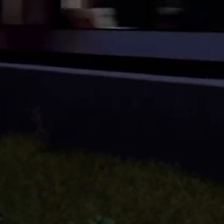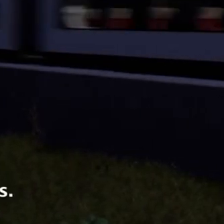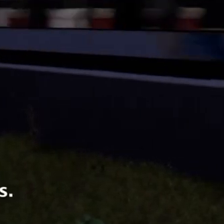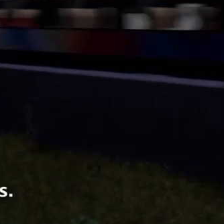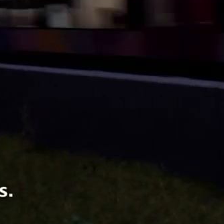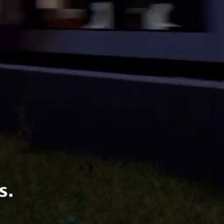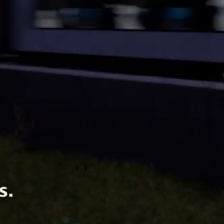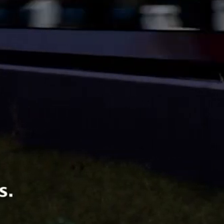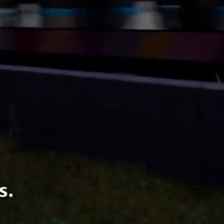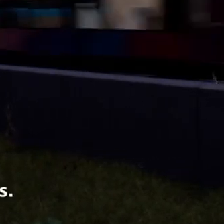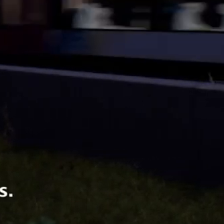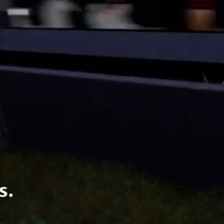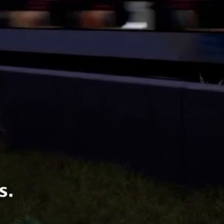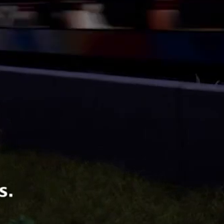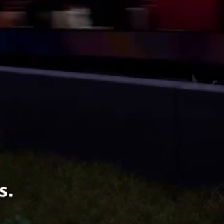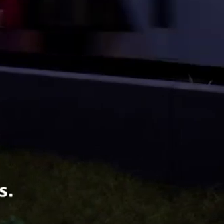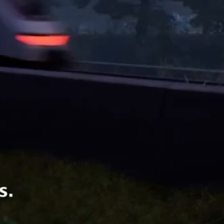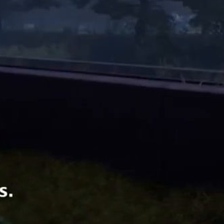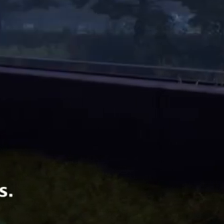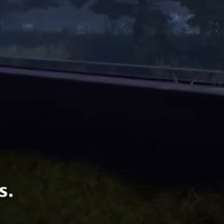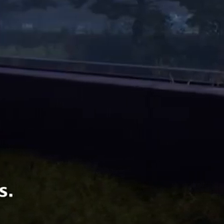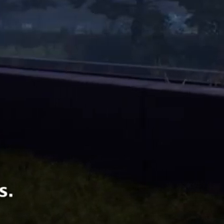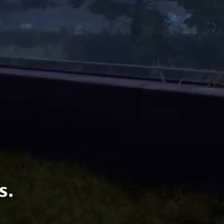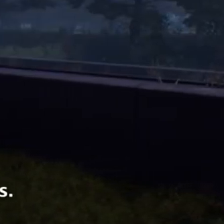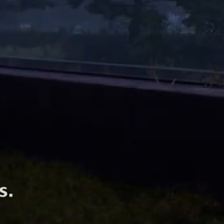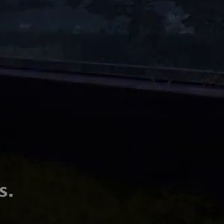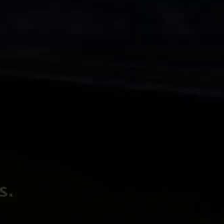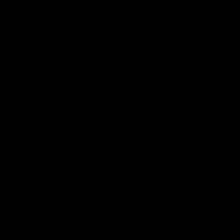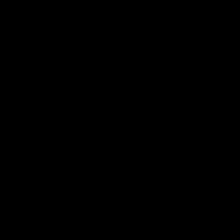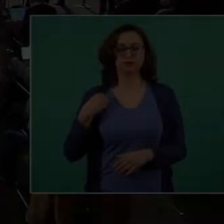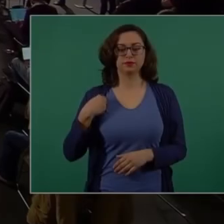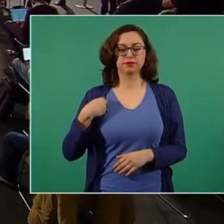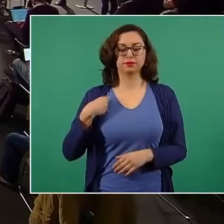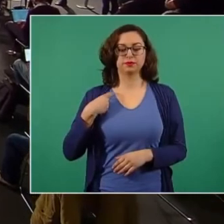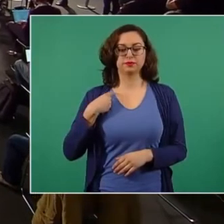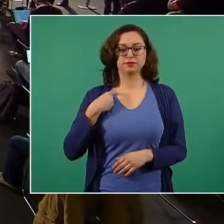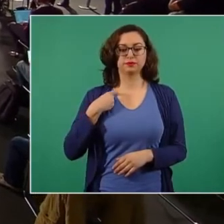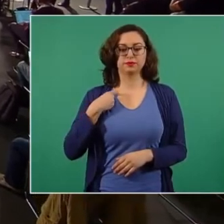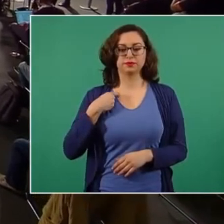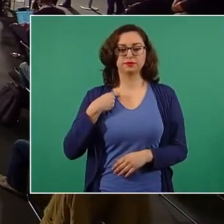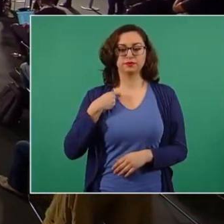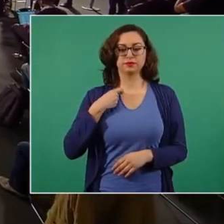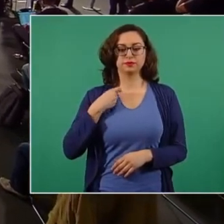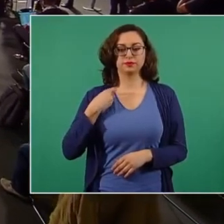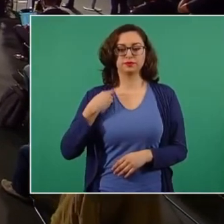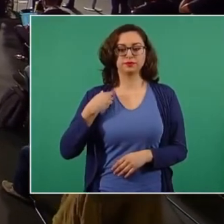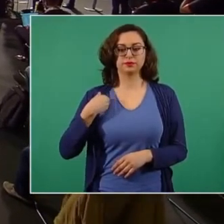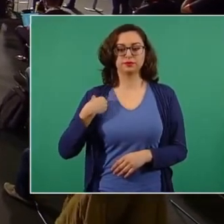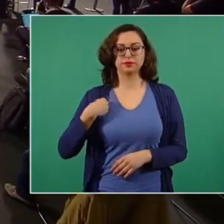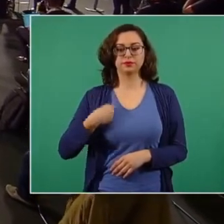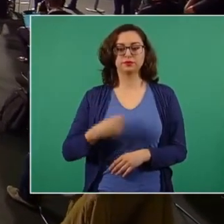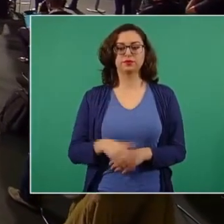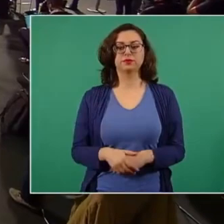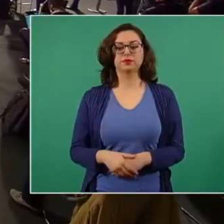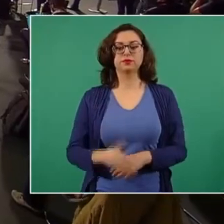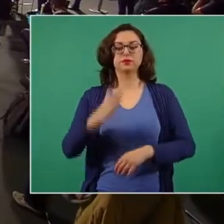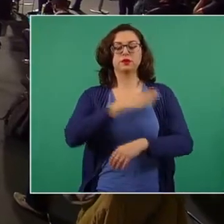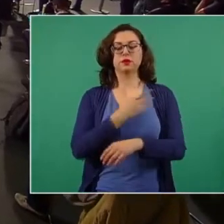El Tren Maya está en manos de expertos. Muy buenos días, señor presidente,